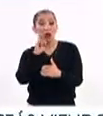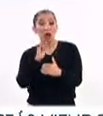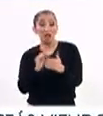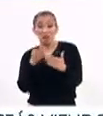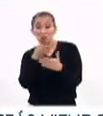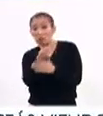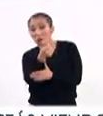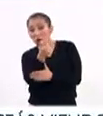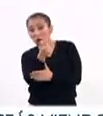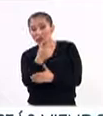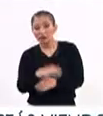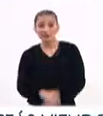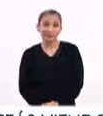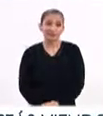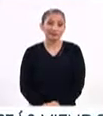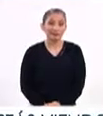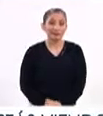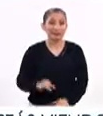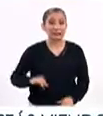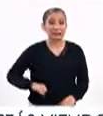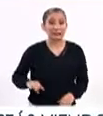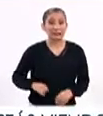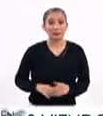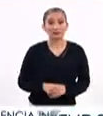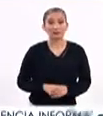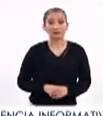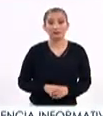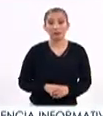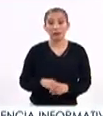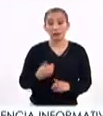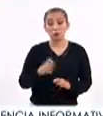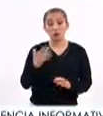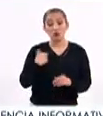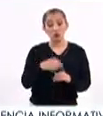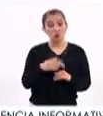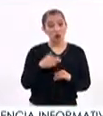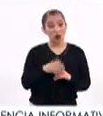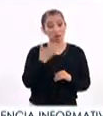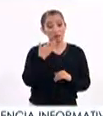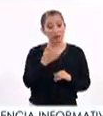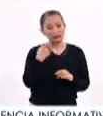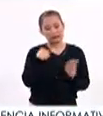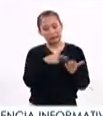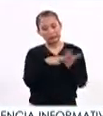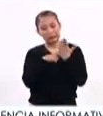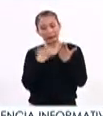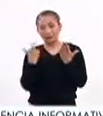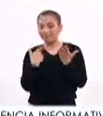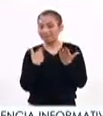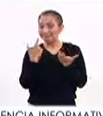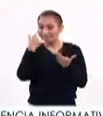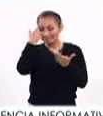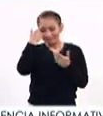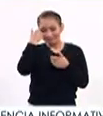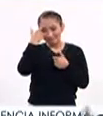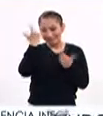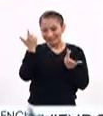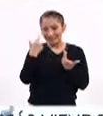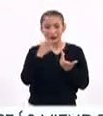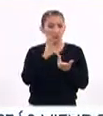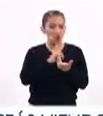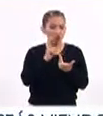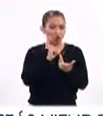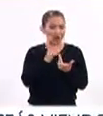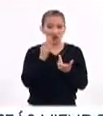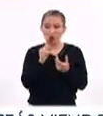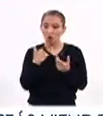nuestra región. Interesante dato. Es un dato muy interesante porque nos habla de una capacidad del género